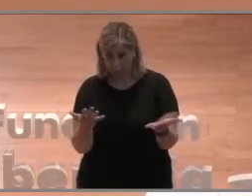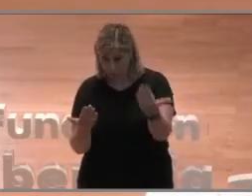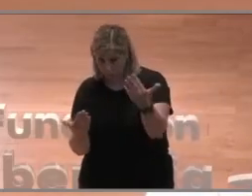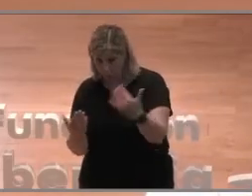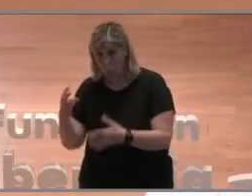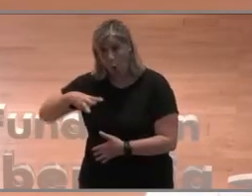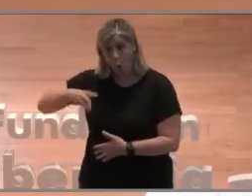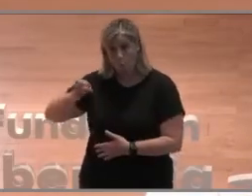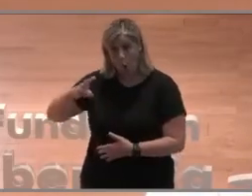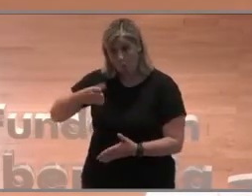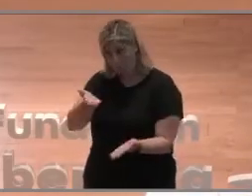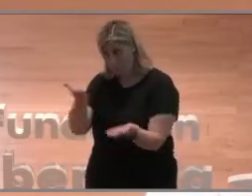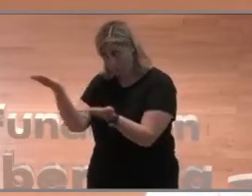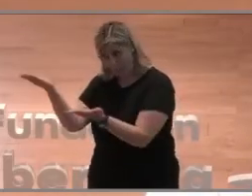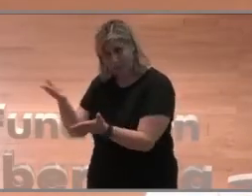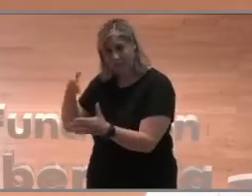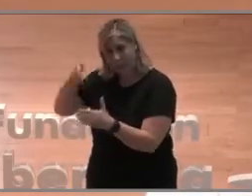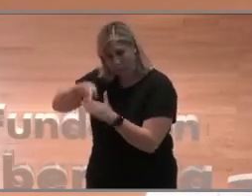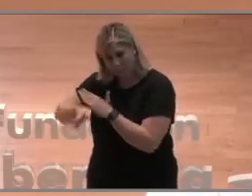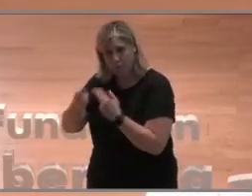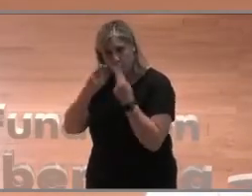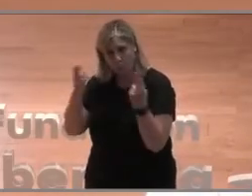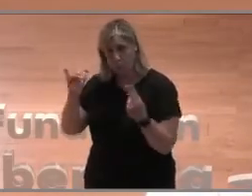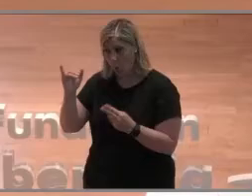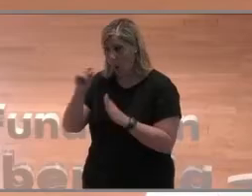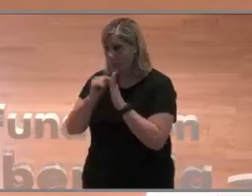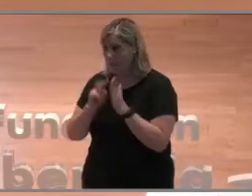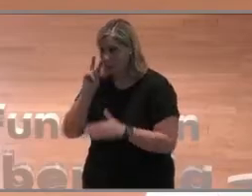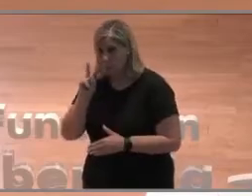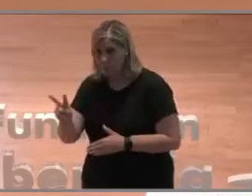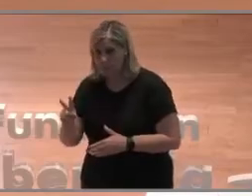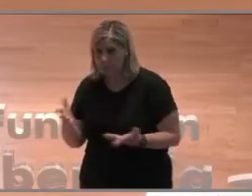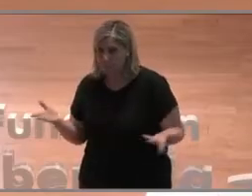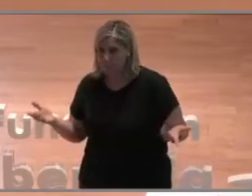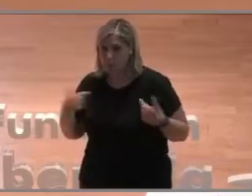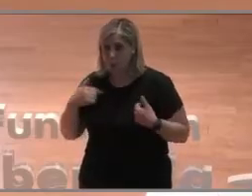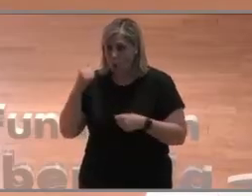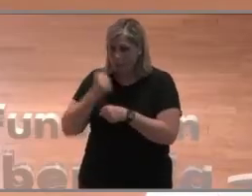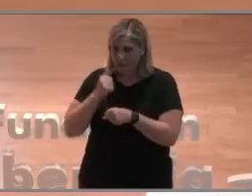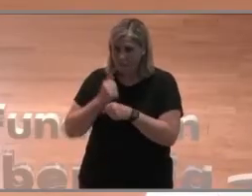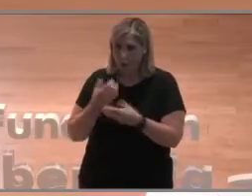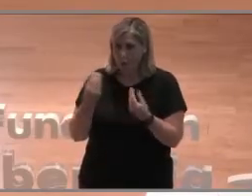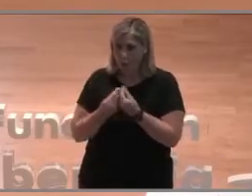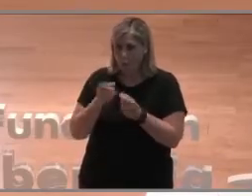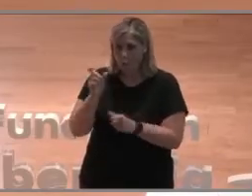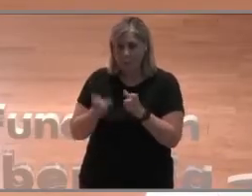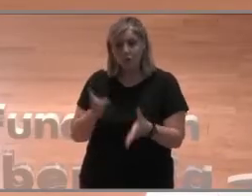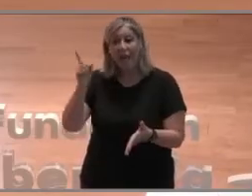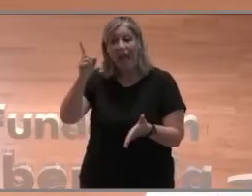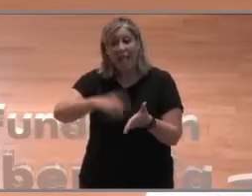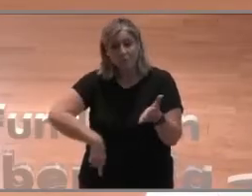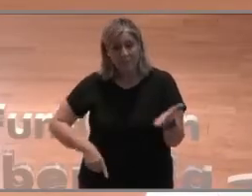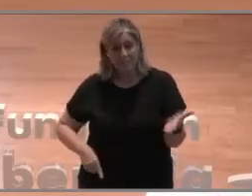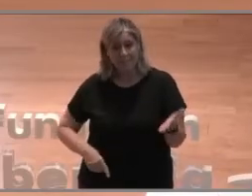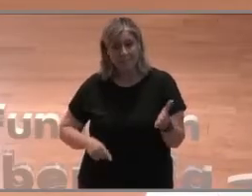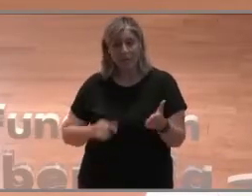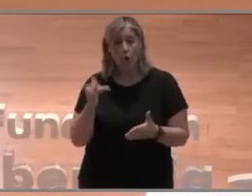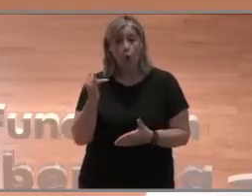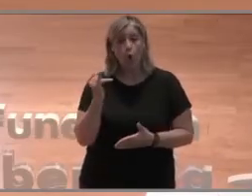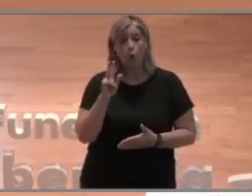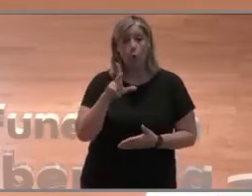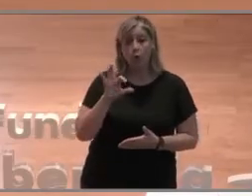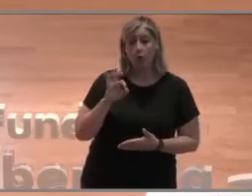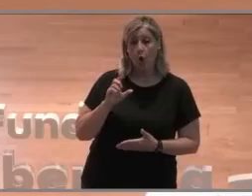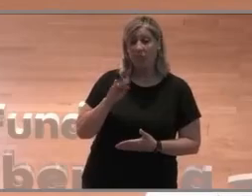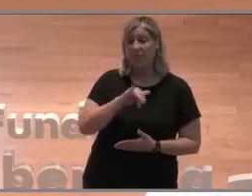que tiene acceso público, y puedas mirar los datos. Yo trabajo con los especialistas en esto, que son Julio Díaz y Cristina Linares,